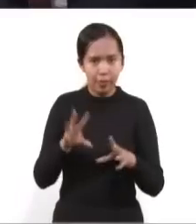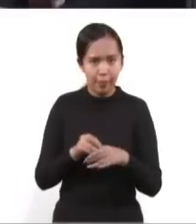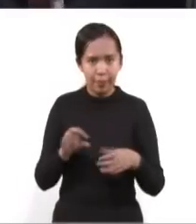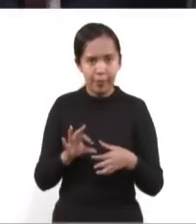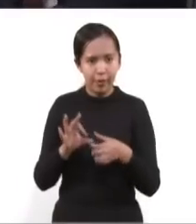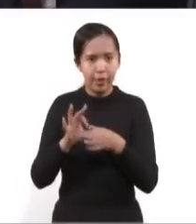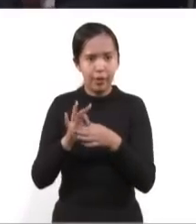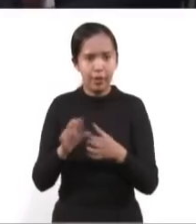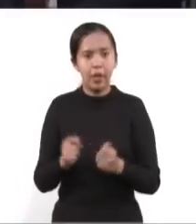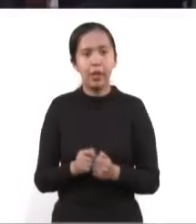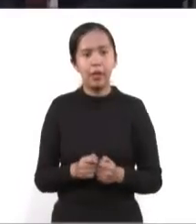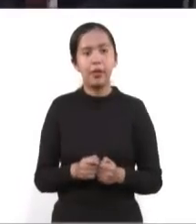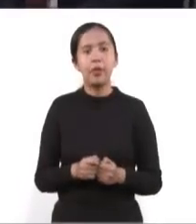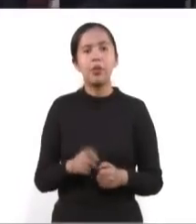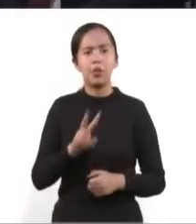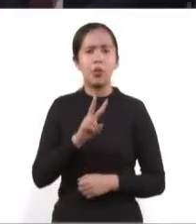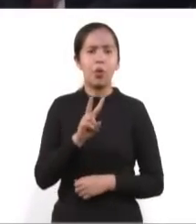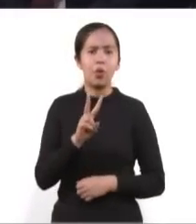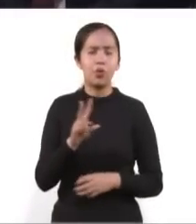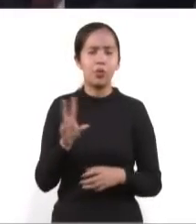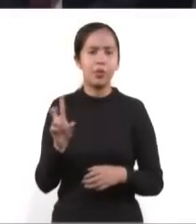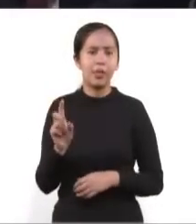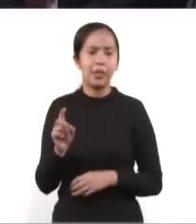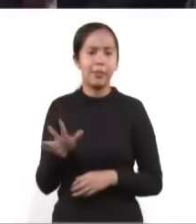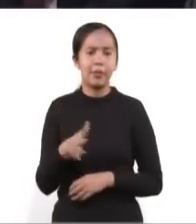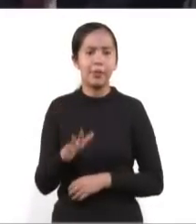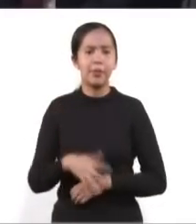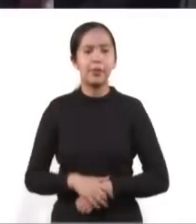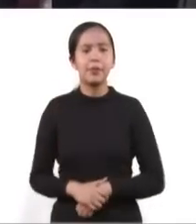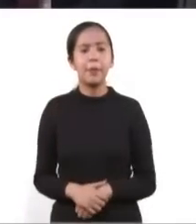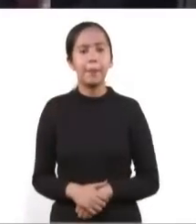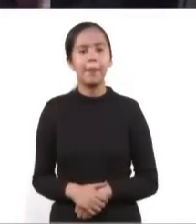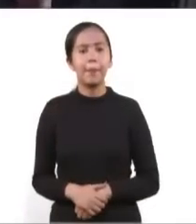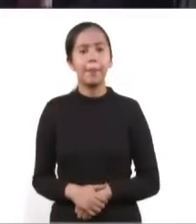que en media tensión, por 230 también lo podemos hacer.